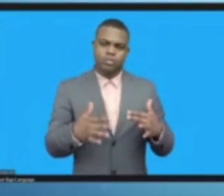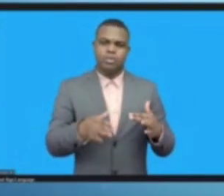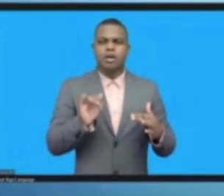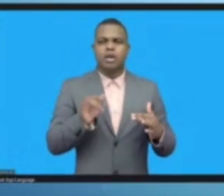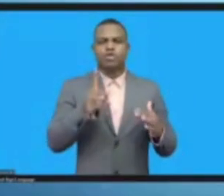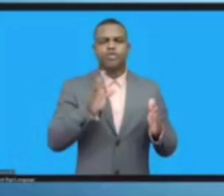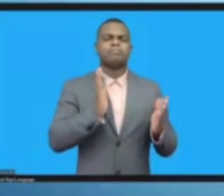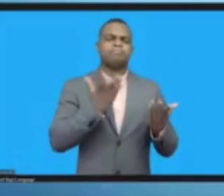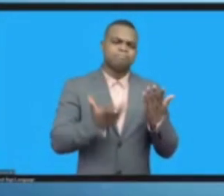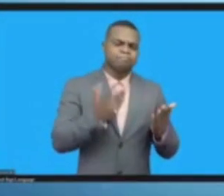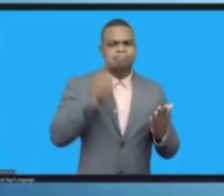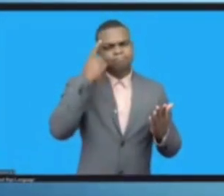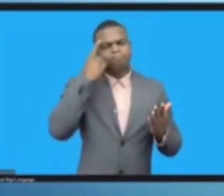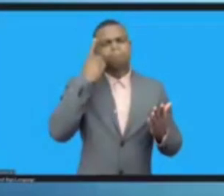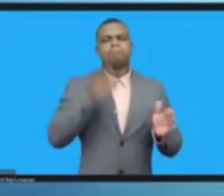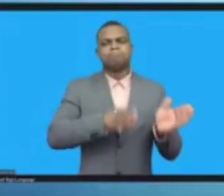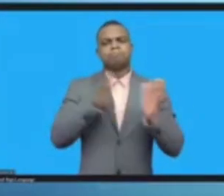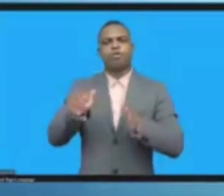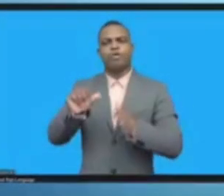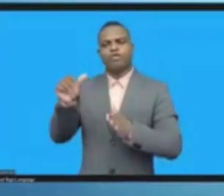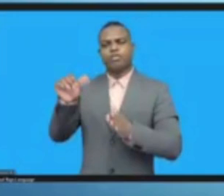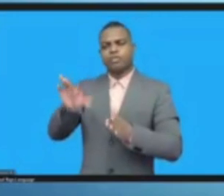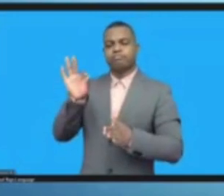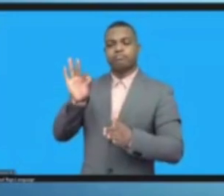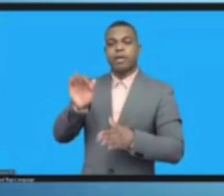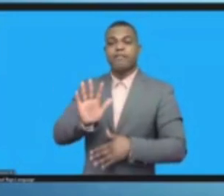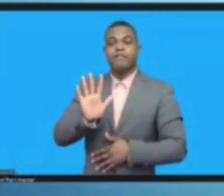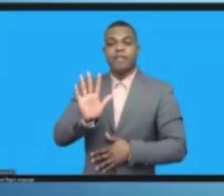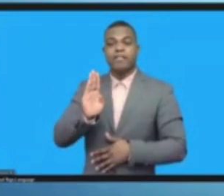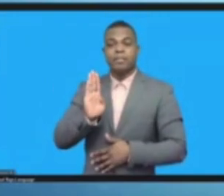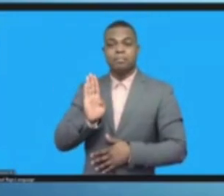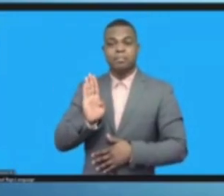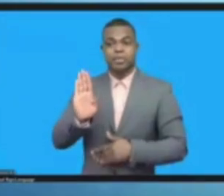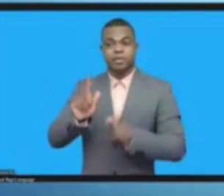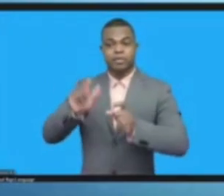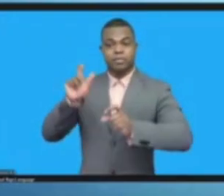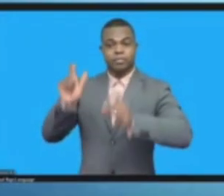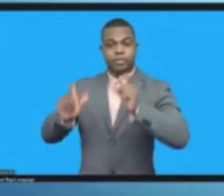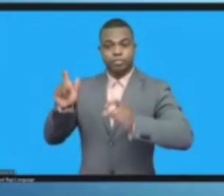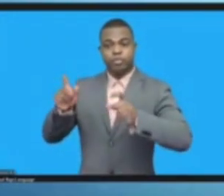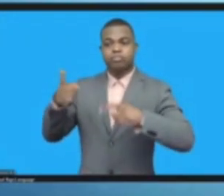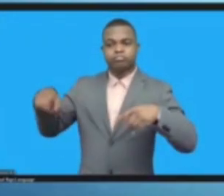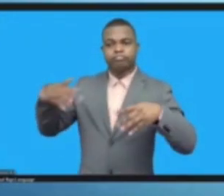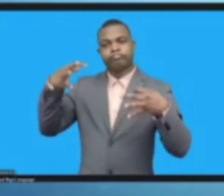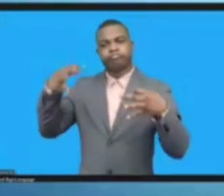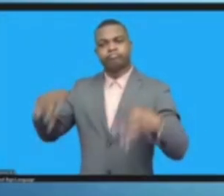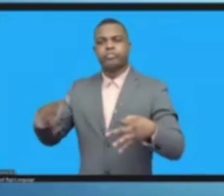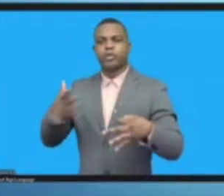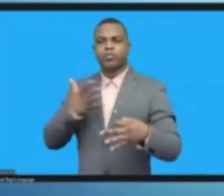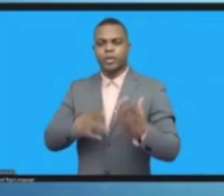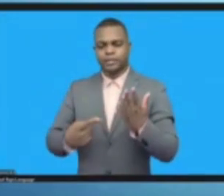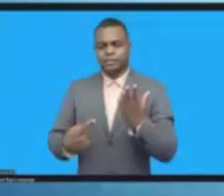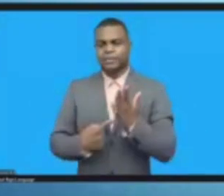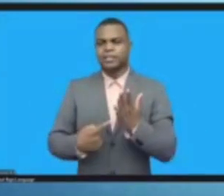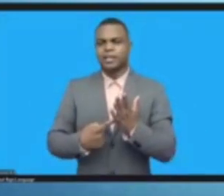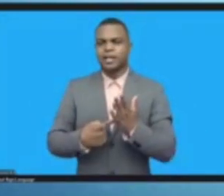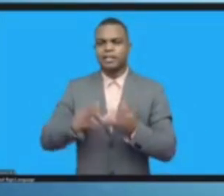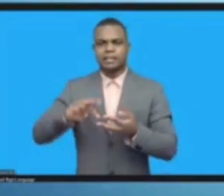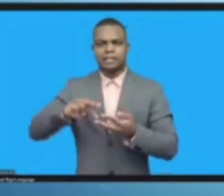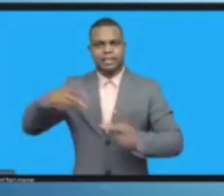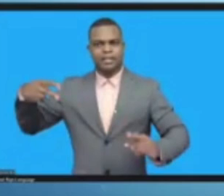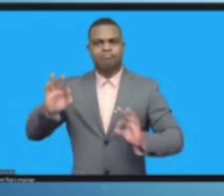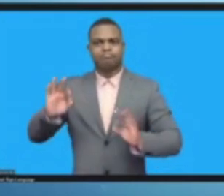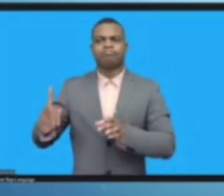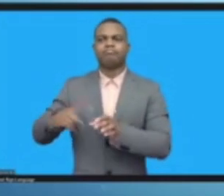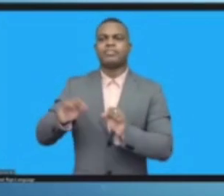técnico Y si todo el mundo utiliza los mismos protocolos técnicos mientras esto se haga